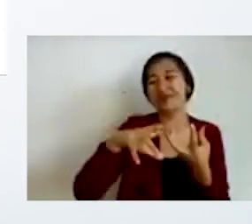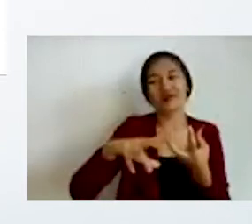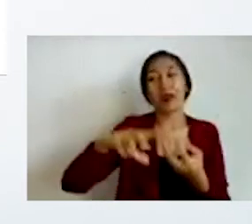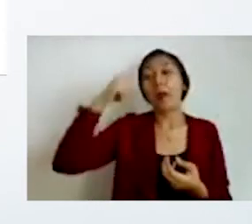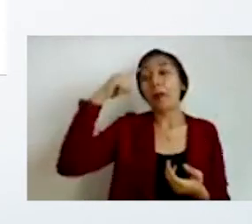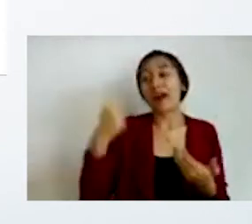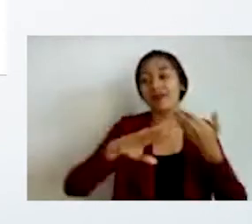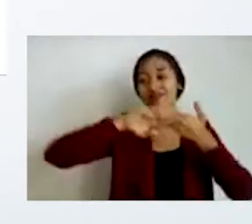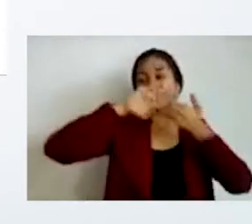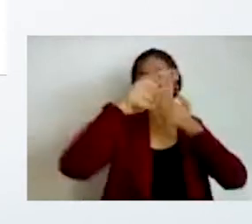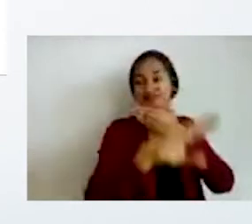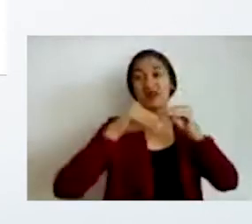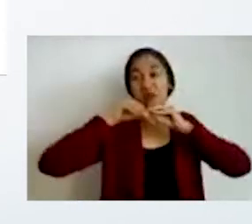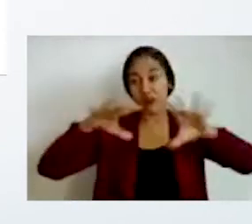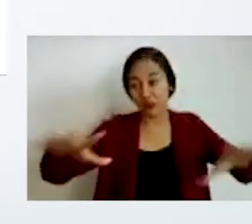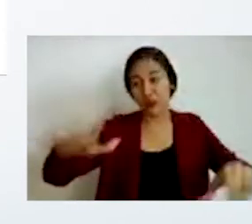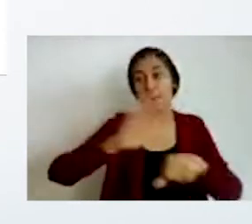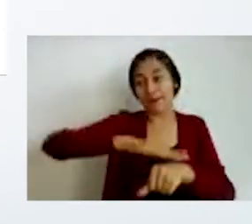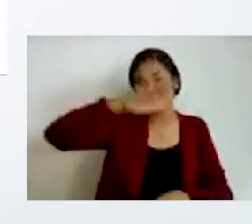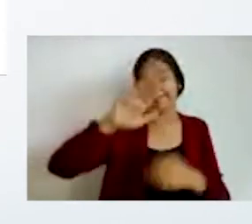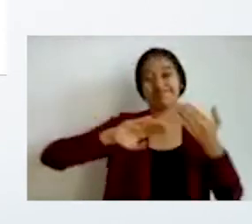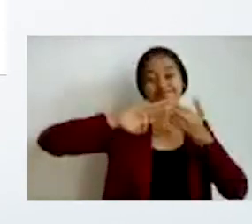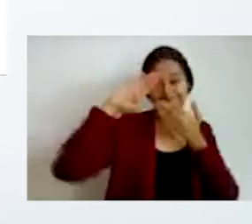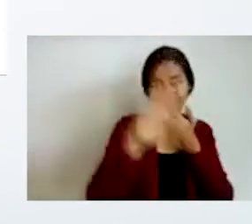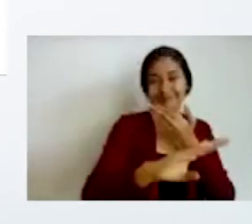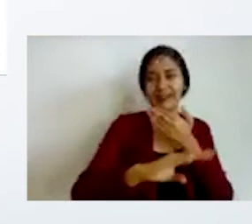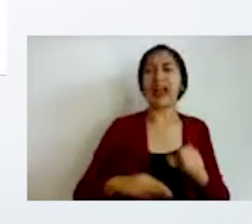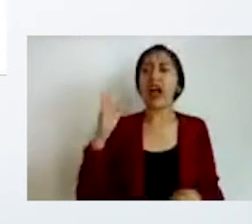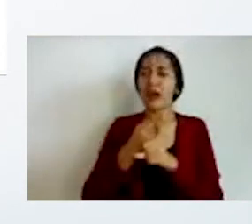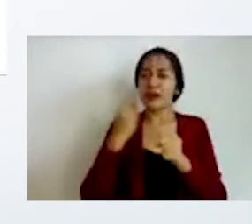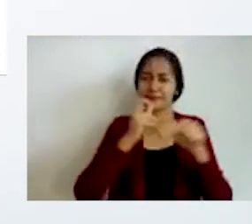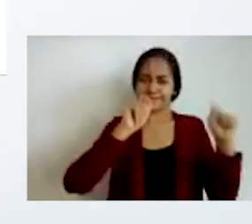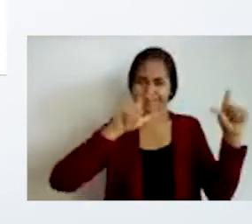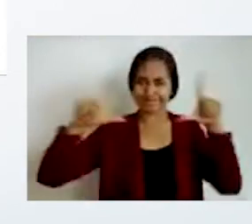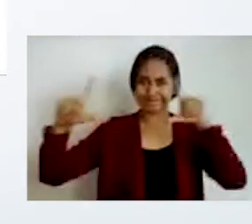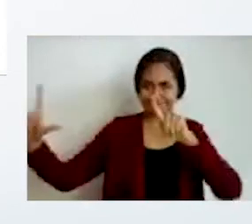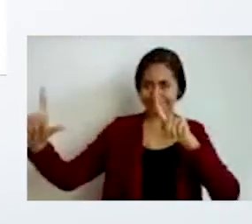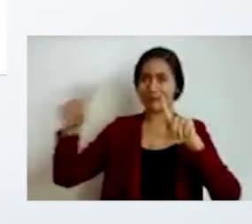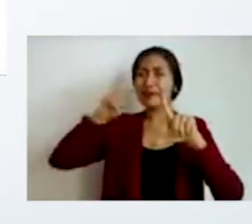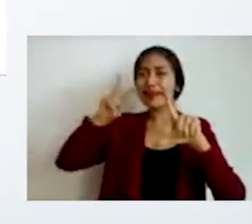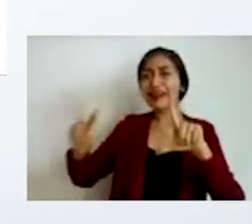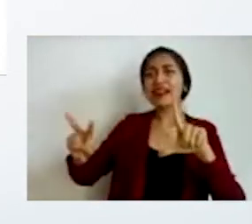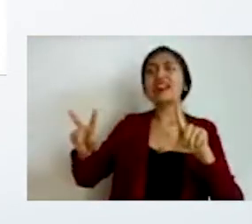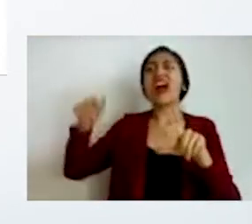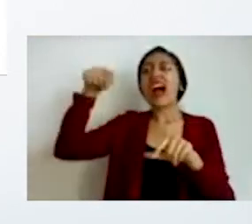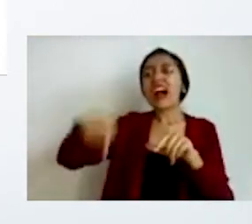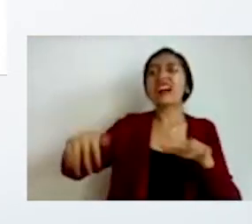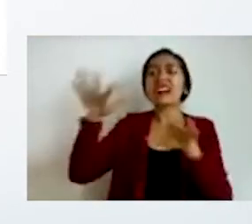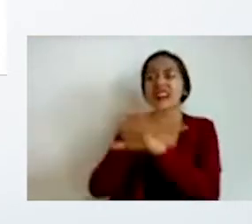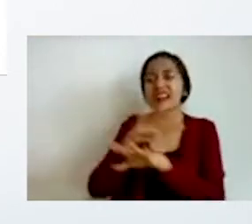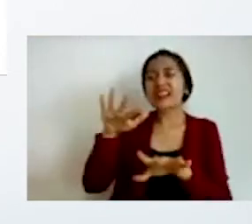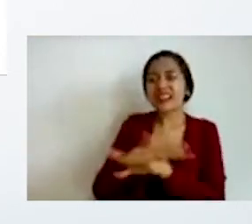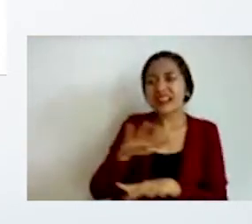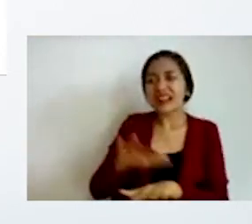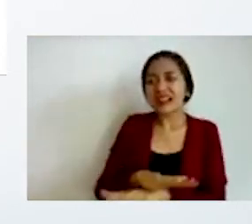contagio. Miren, esta lámina tiene el propósito de mostrarnos cómo va cambiando la condición social conforme el contagio